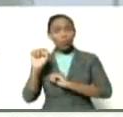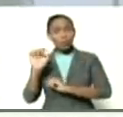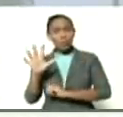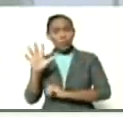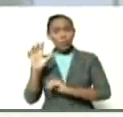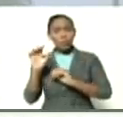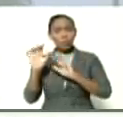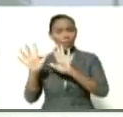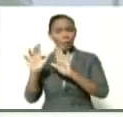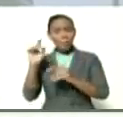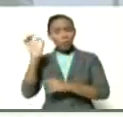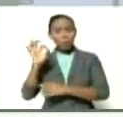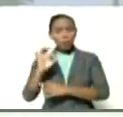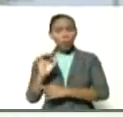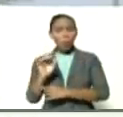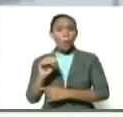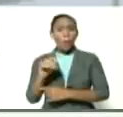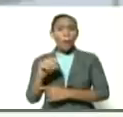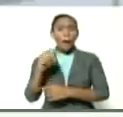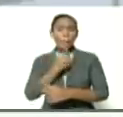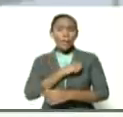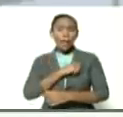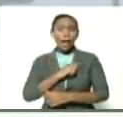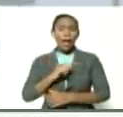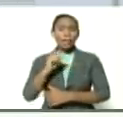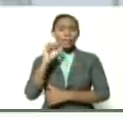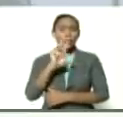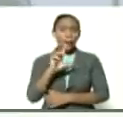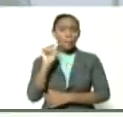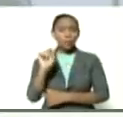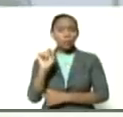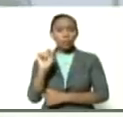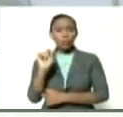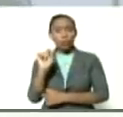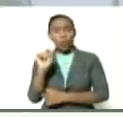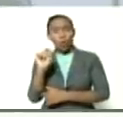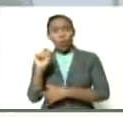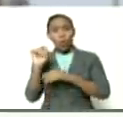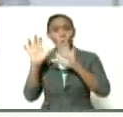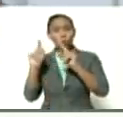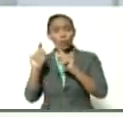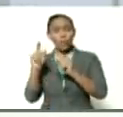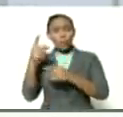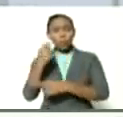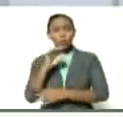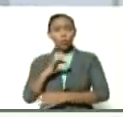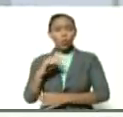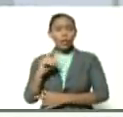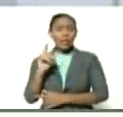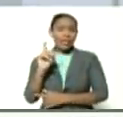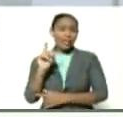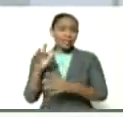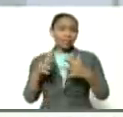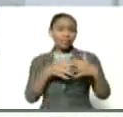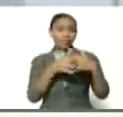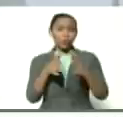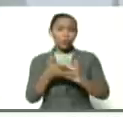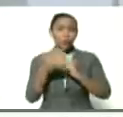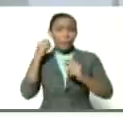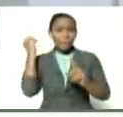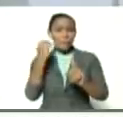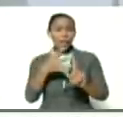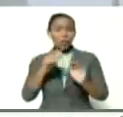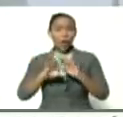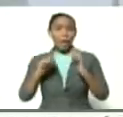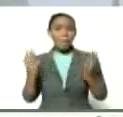ejemplo, España, menos 11%. Reino Unido, menos 10%. Imagínense ustedes el impacto de la